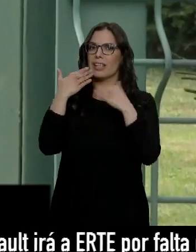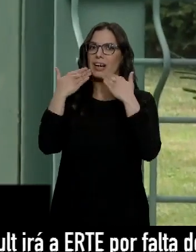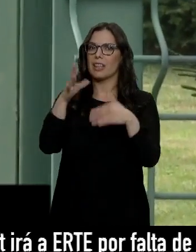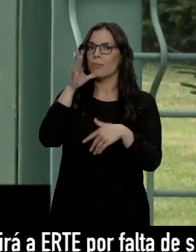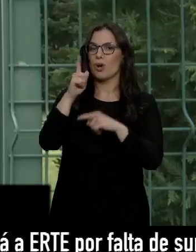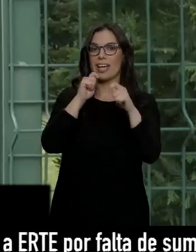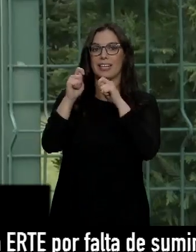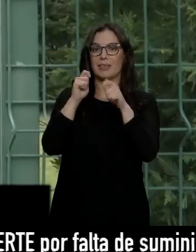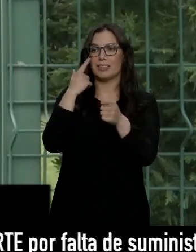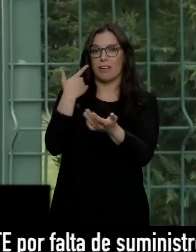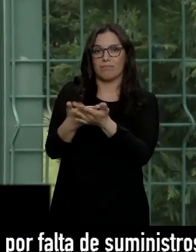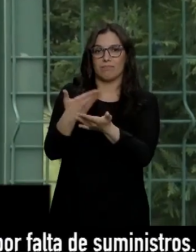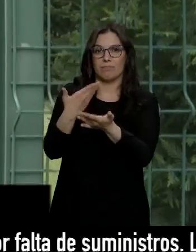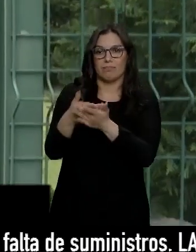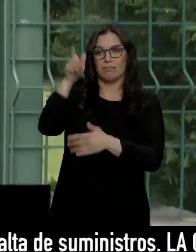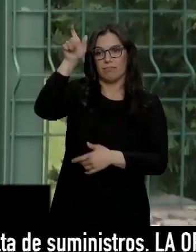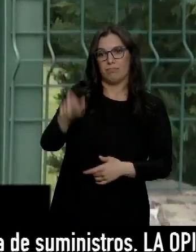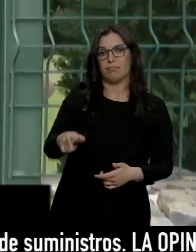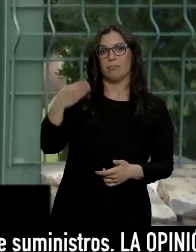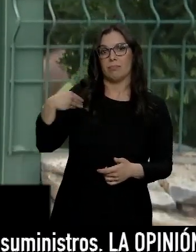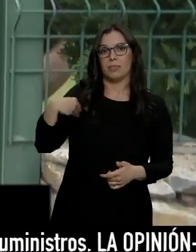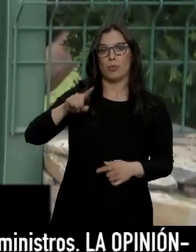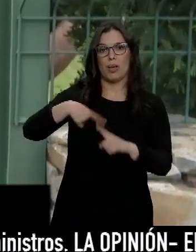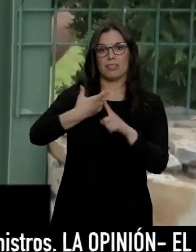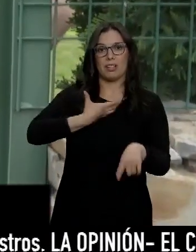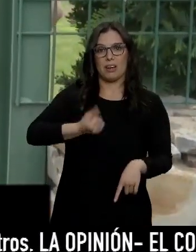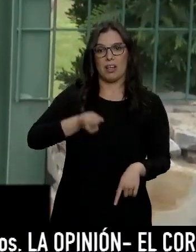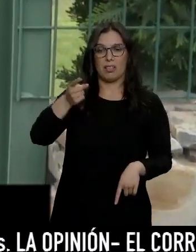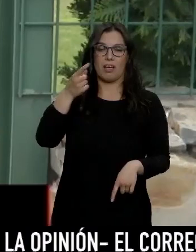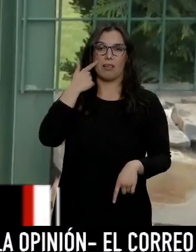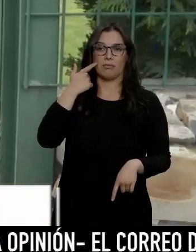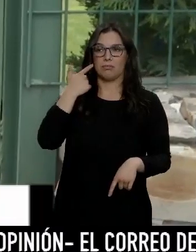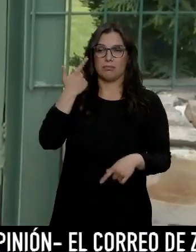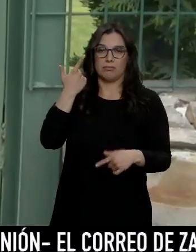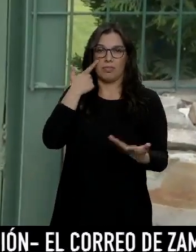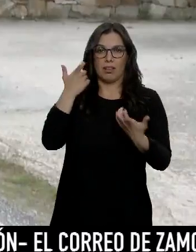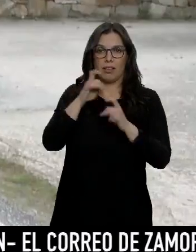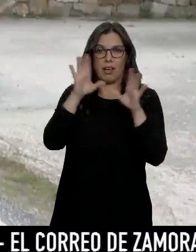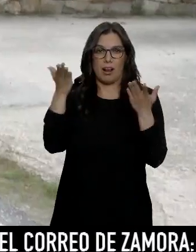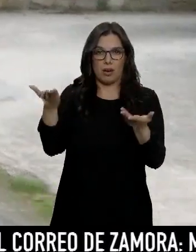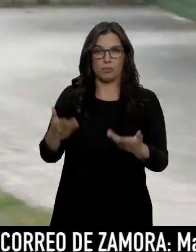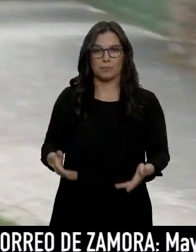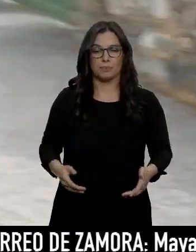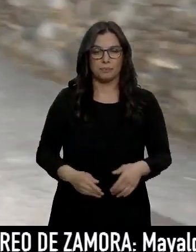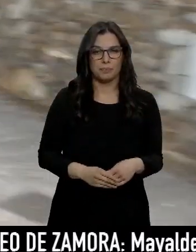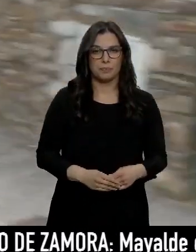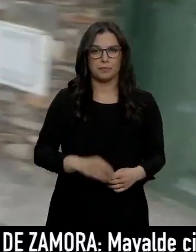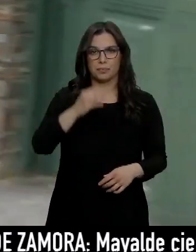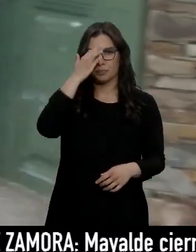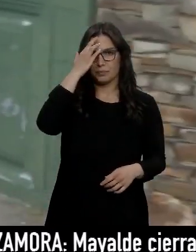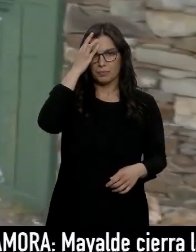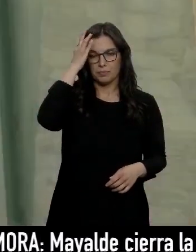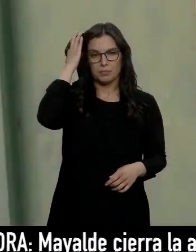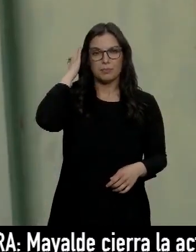que la entrevista ha servido para que el acusado de acoso sexual a su hija haya vuelto a retratarse. Gracias de verdad.